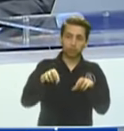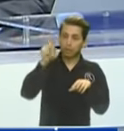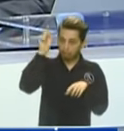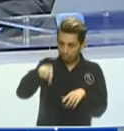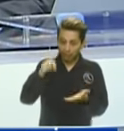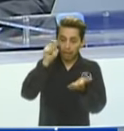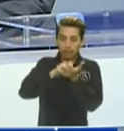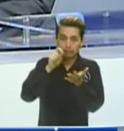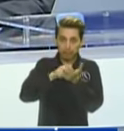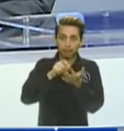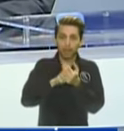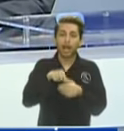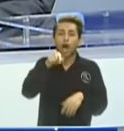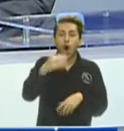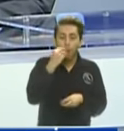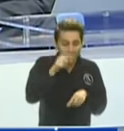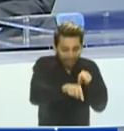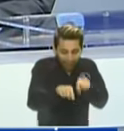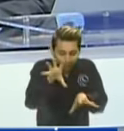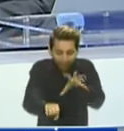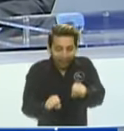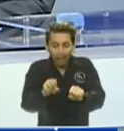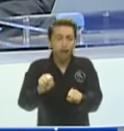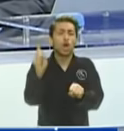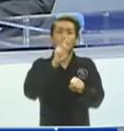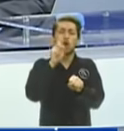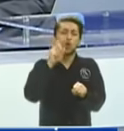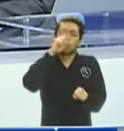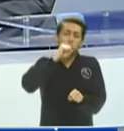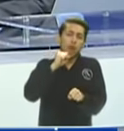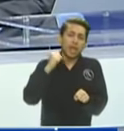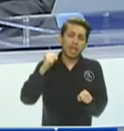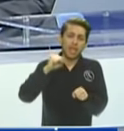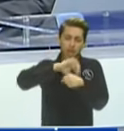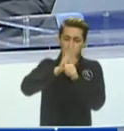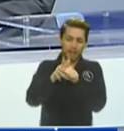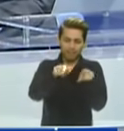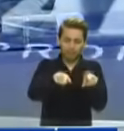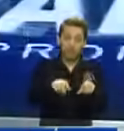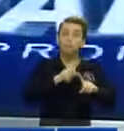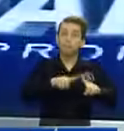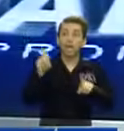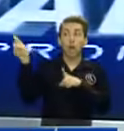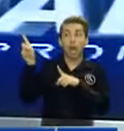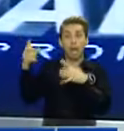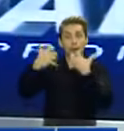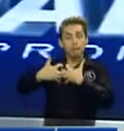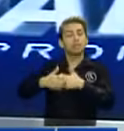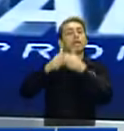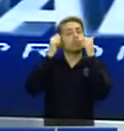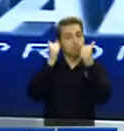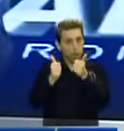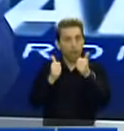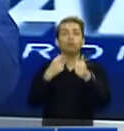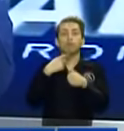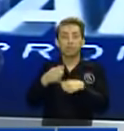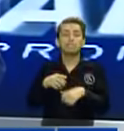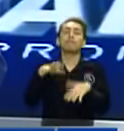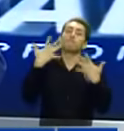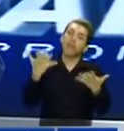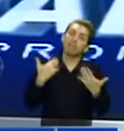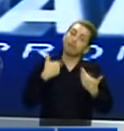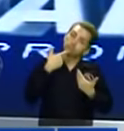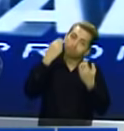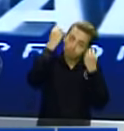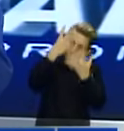es responsabilidad de esa empresa y es bueno que hayan dicho, señores, sépanlo, resultó una persona contagiada. ¿Por qué? Porque yo pude